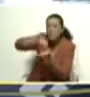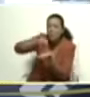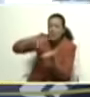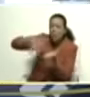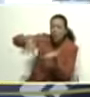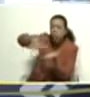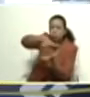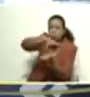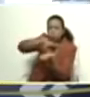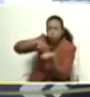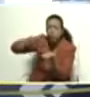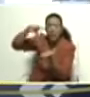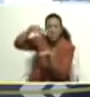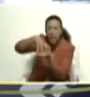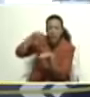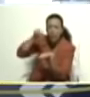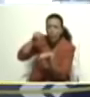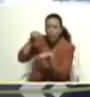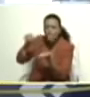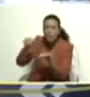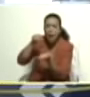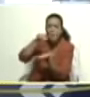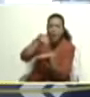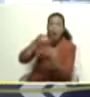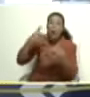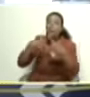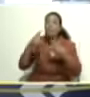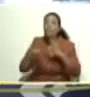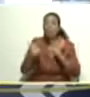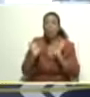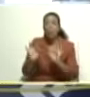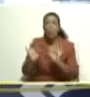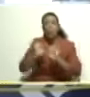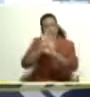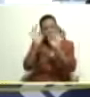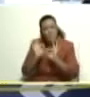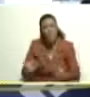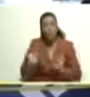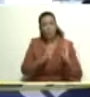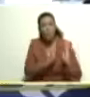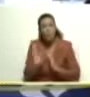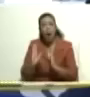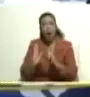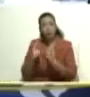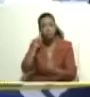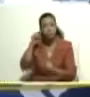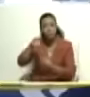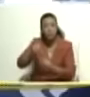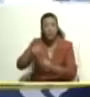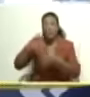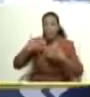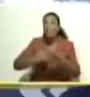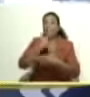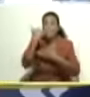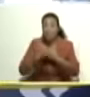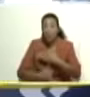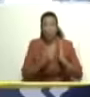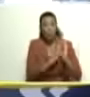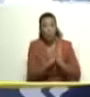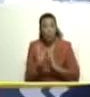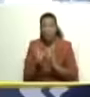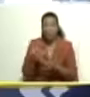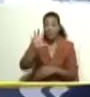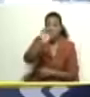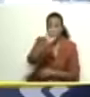que debe seguir apuntando hacia un Estado, hacia una región potencia. Toda la región